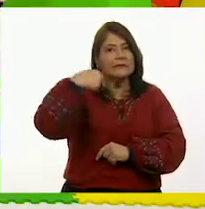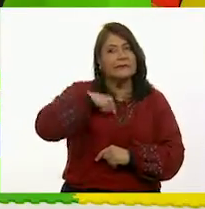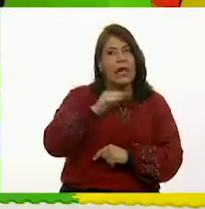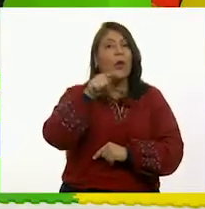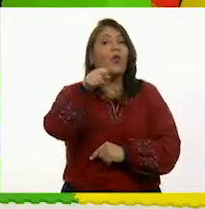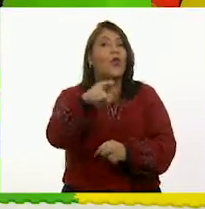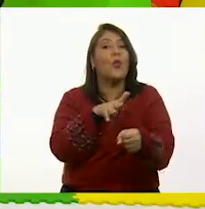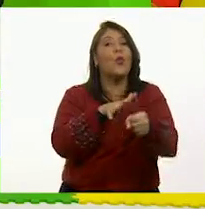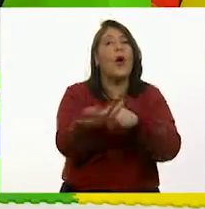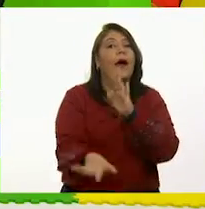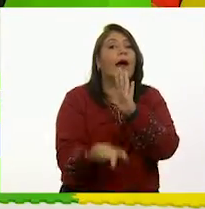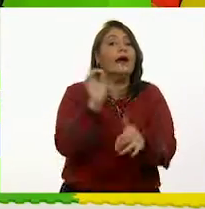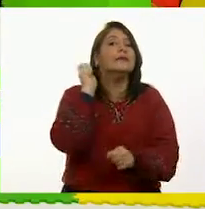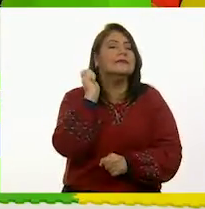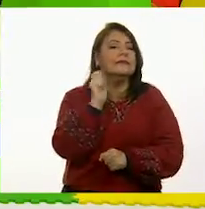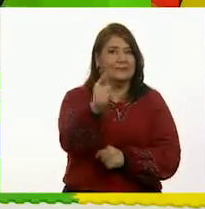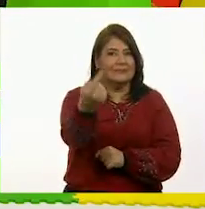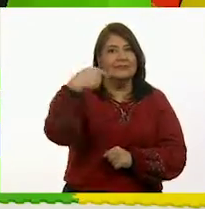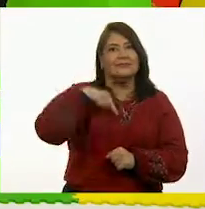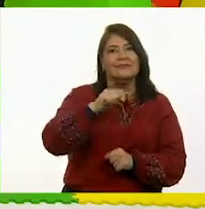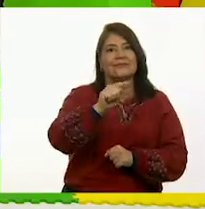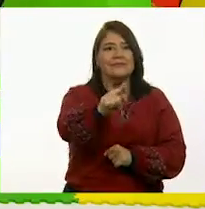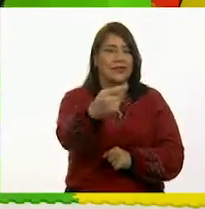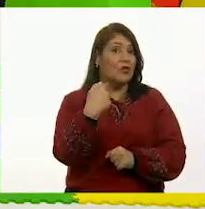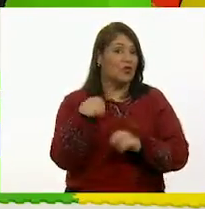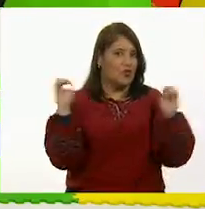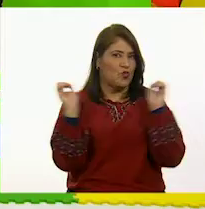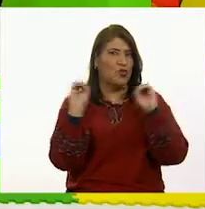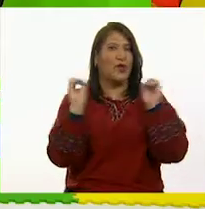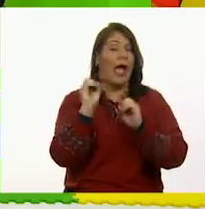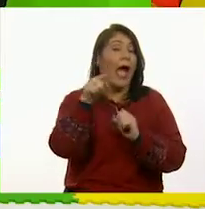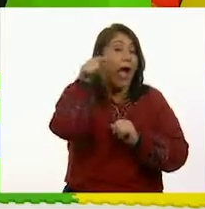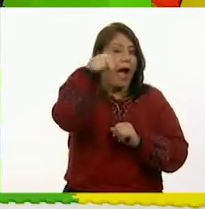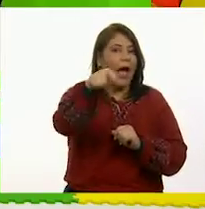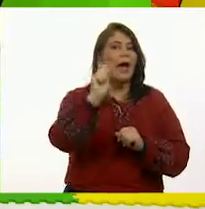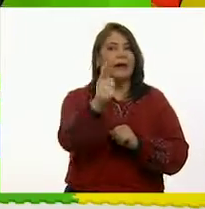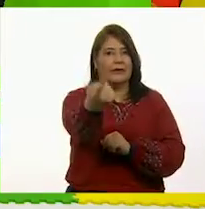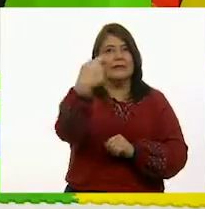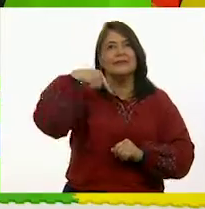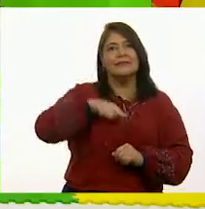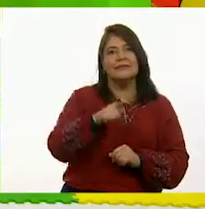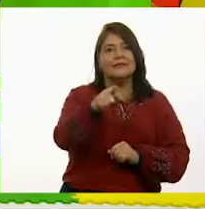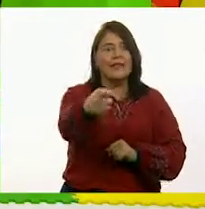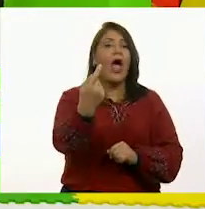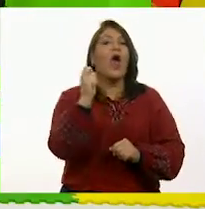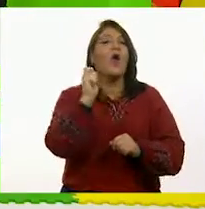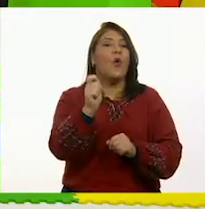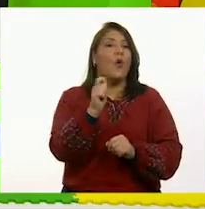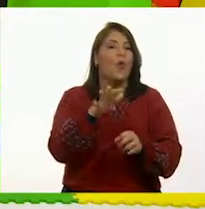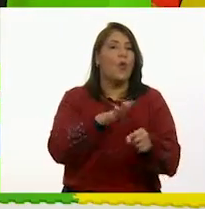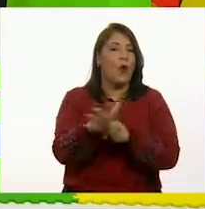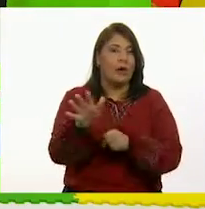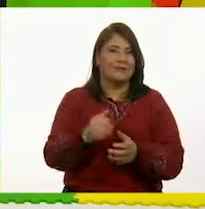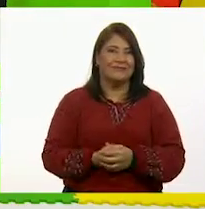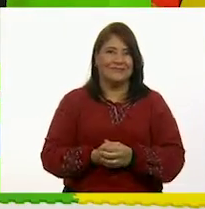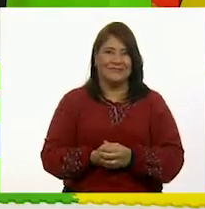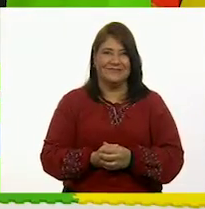Don Pingüé. Cúcara, mácara, títere fue. Yo no fui, fue Tete. Cúcara, mácara, que este fue.